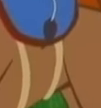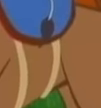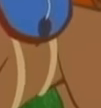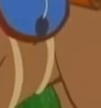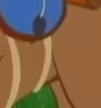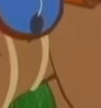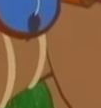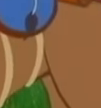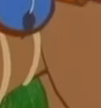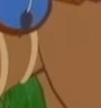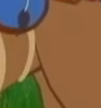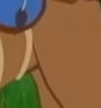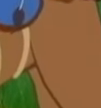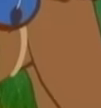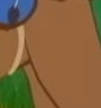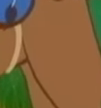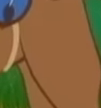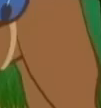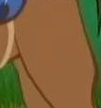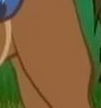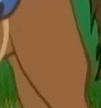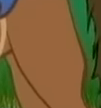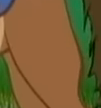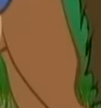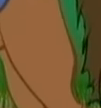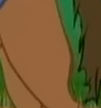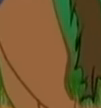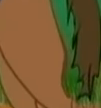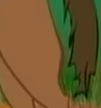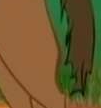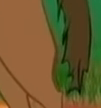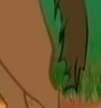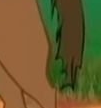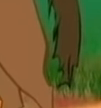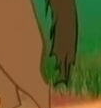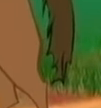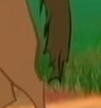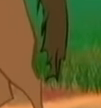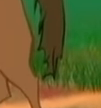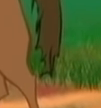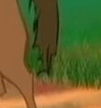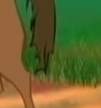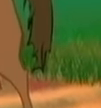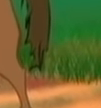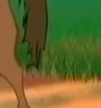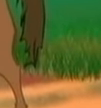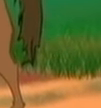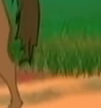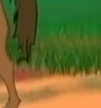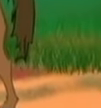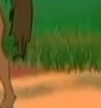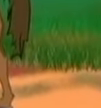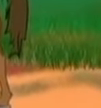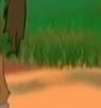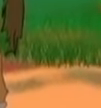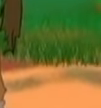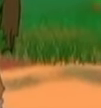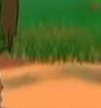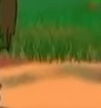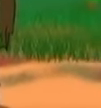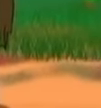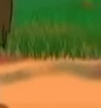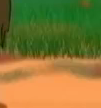con un ligero peso! ¡Ahora, ay, tengo que cargar con todo!